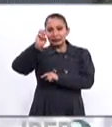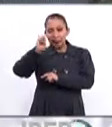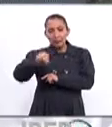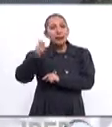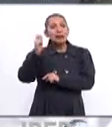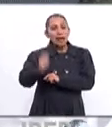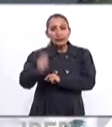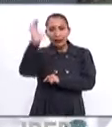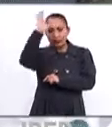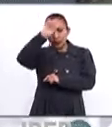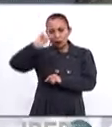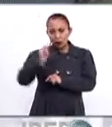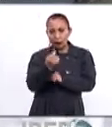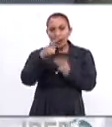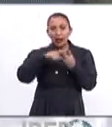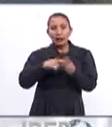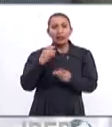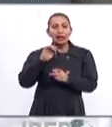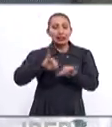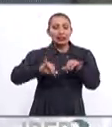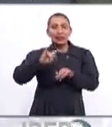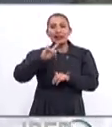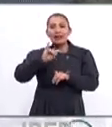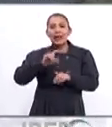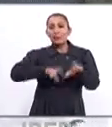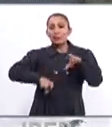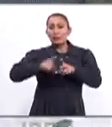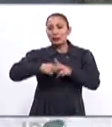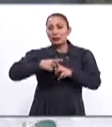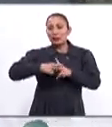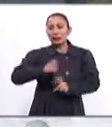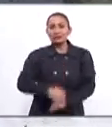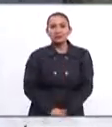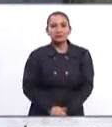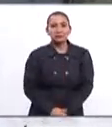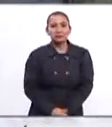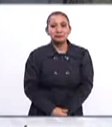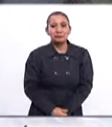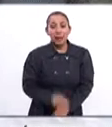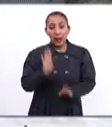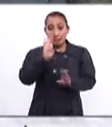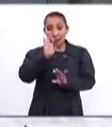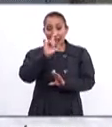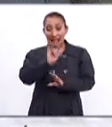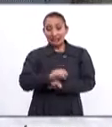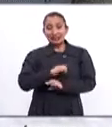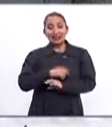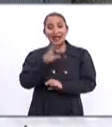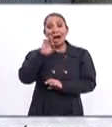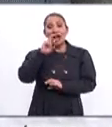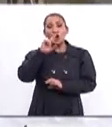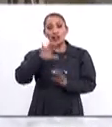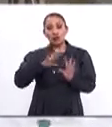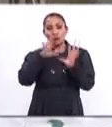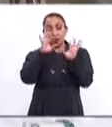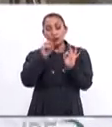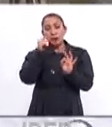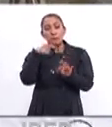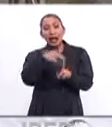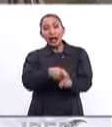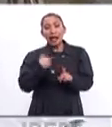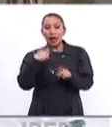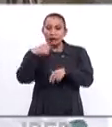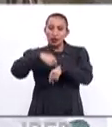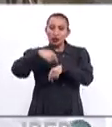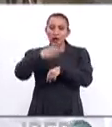es decir, ciencia, tecnología, ingeniería y matemáticas. Las becas CEGI Fundación Carolina serán para